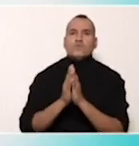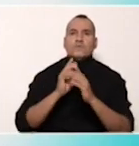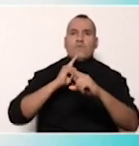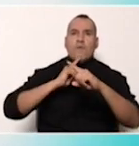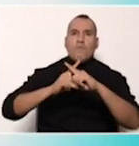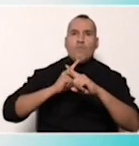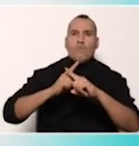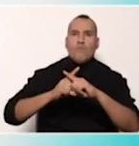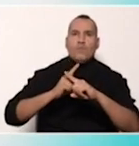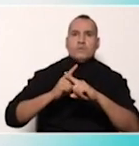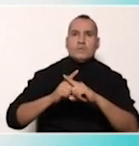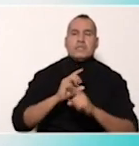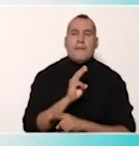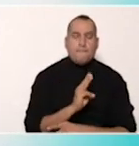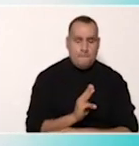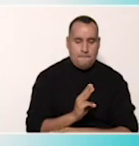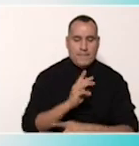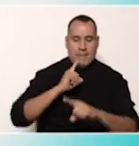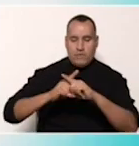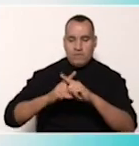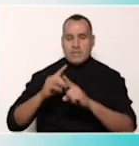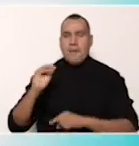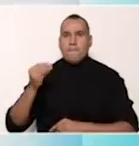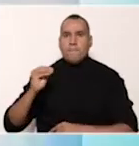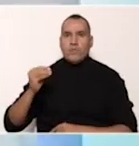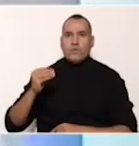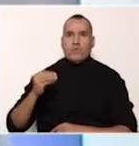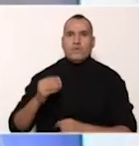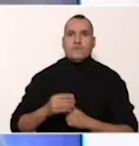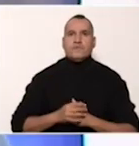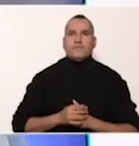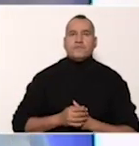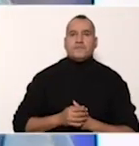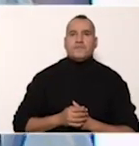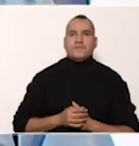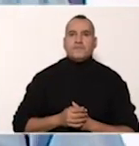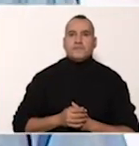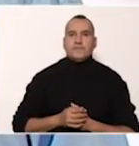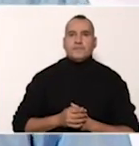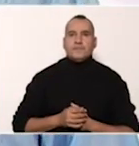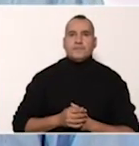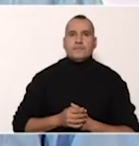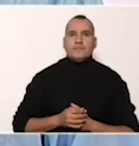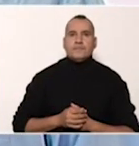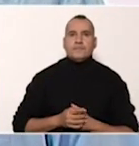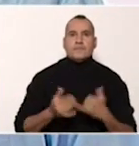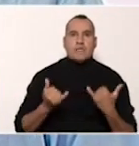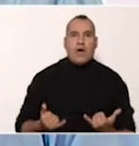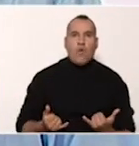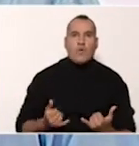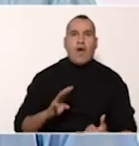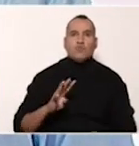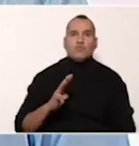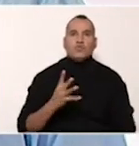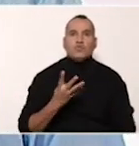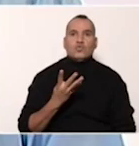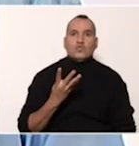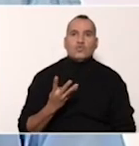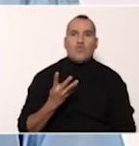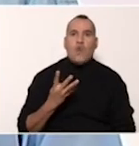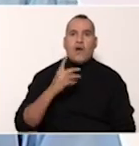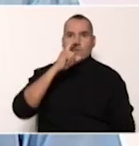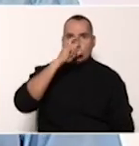de X por Q de X. Ahora vamos con los de nivel de cuarto año de